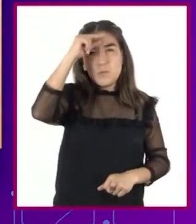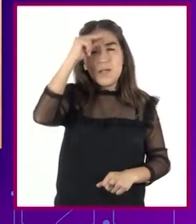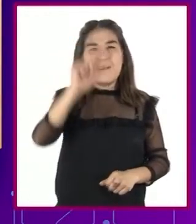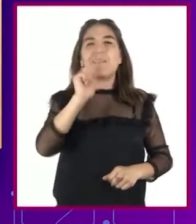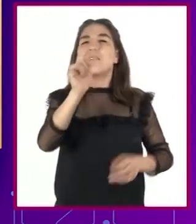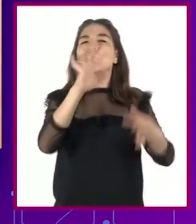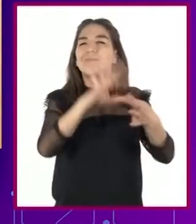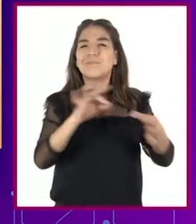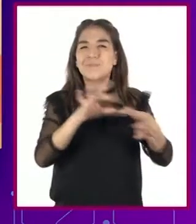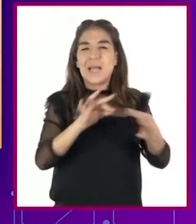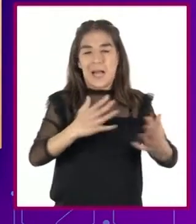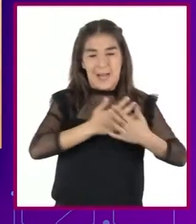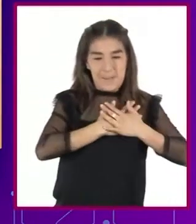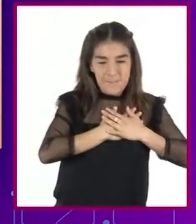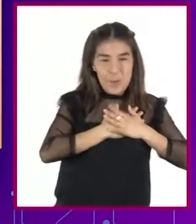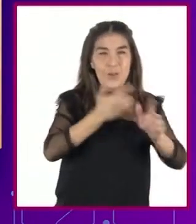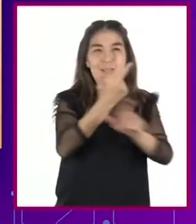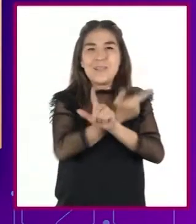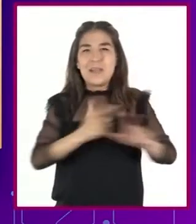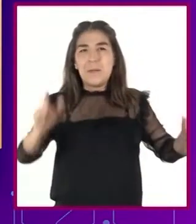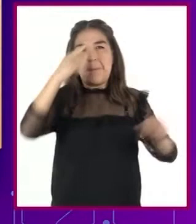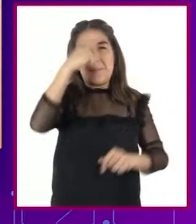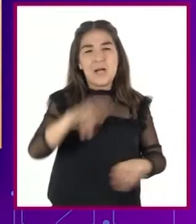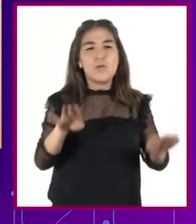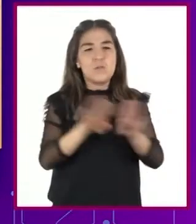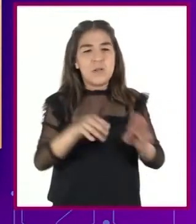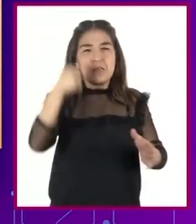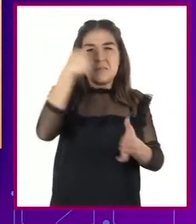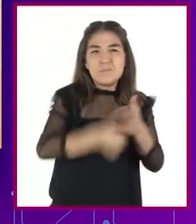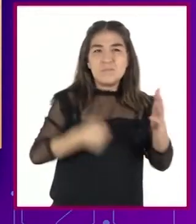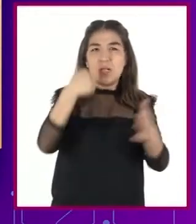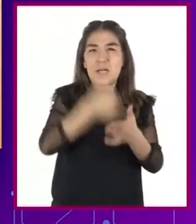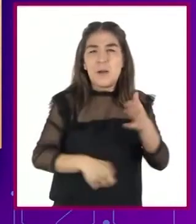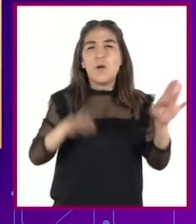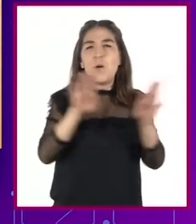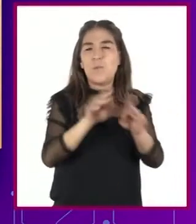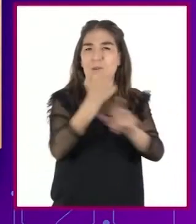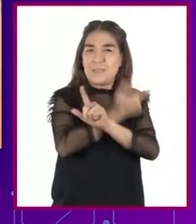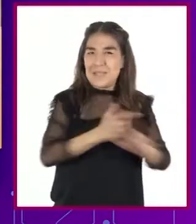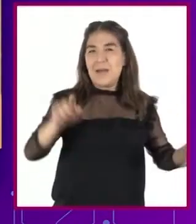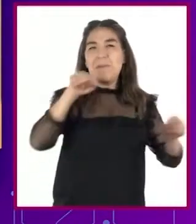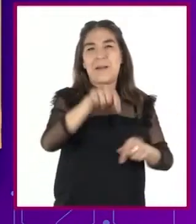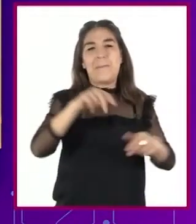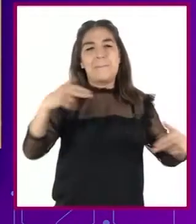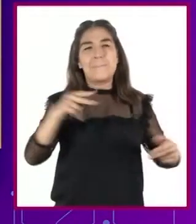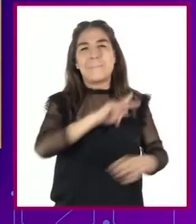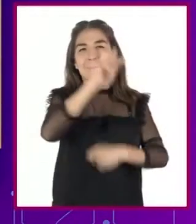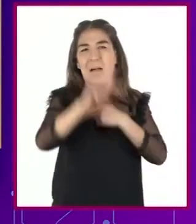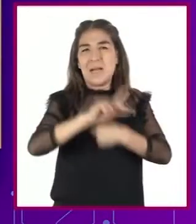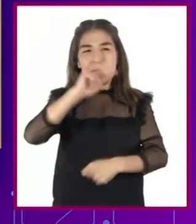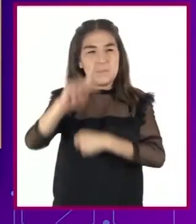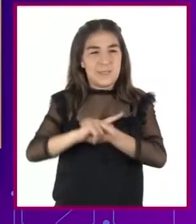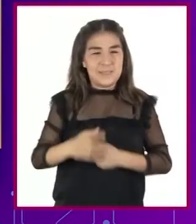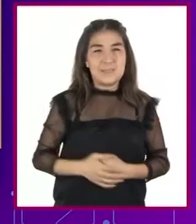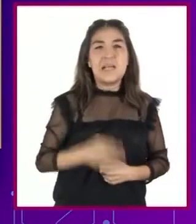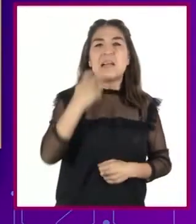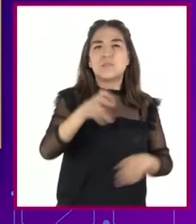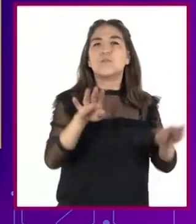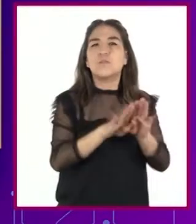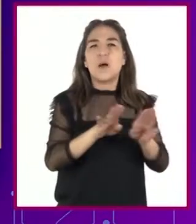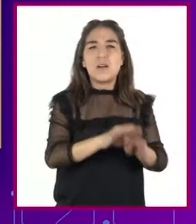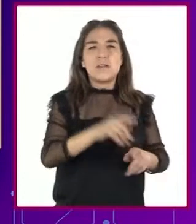amor, la libertad y la lucha por la emancipación de las naciones. El romanticismo inspiró los